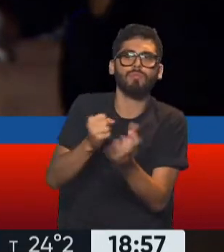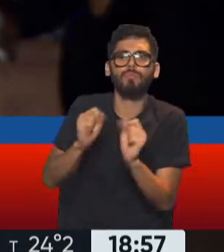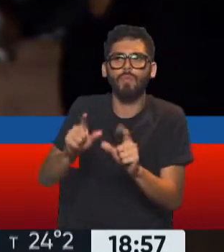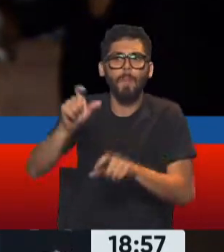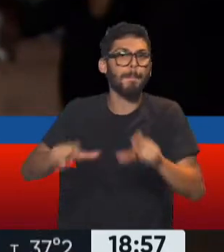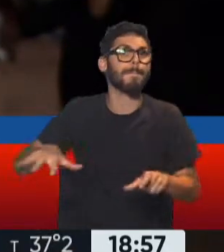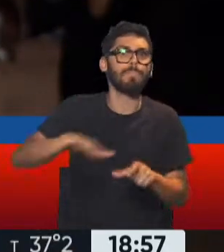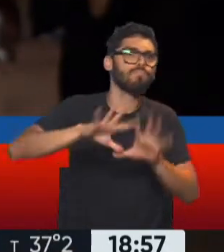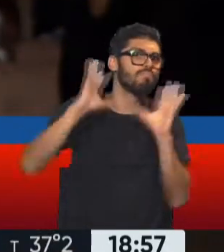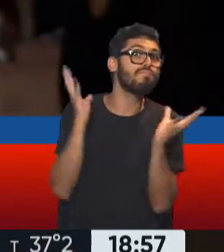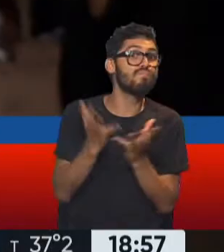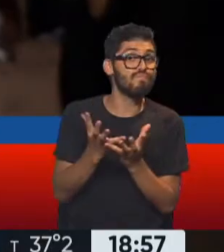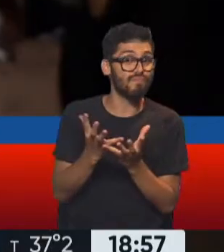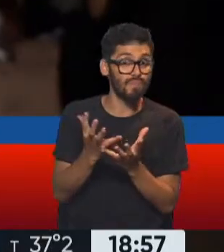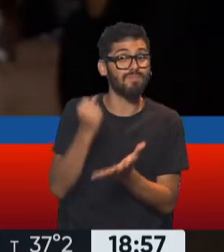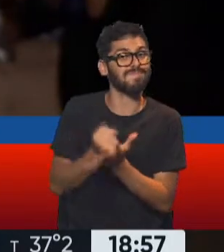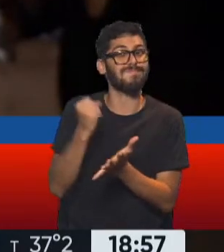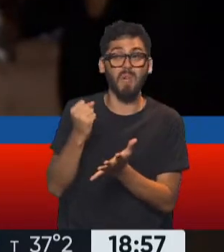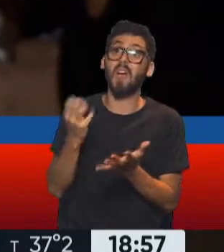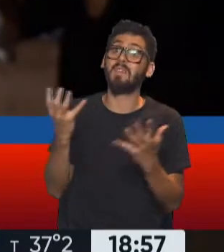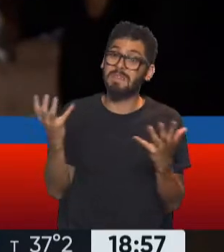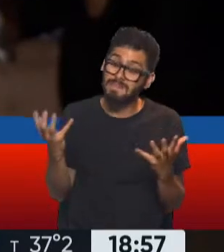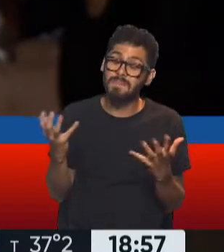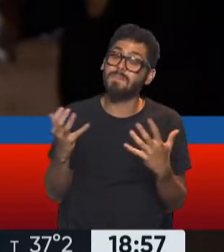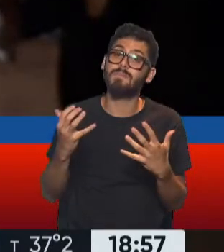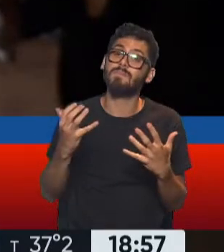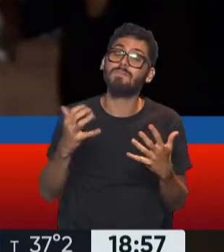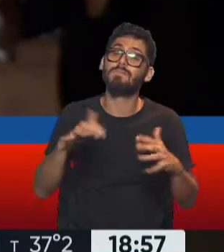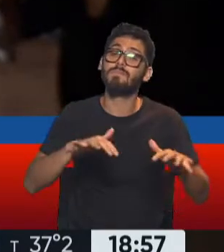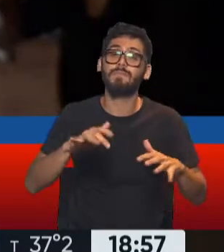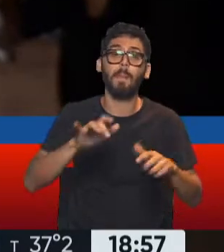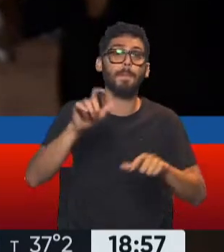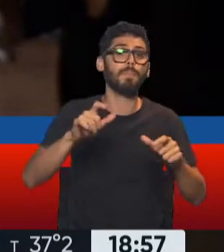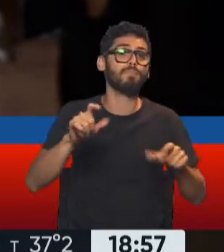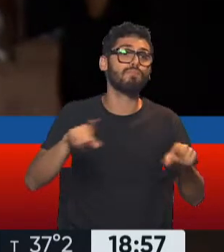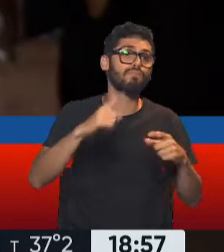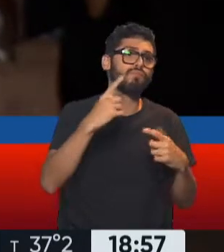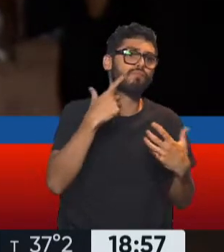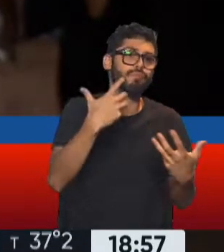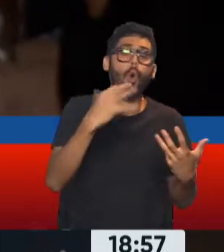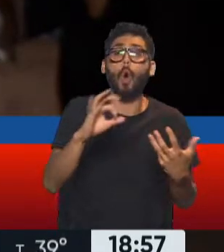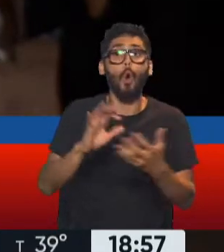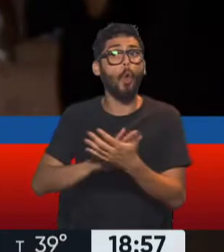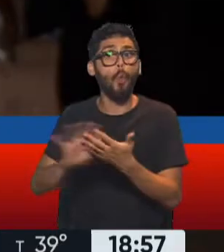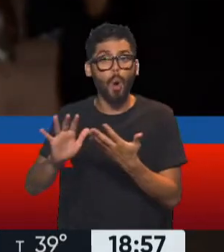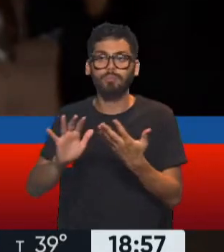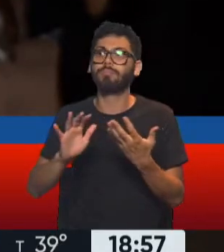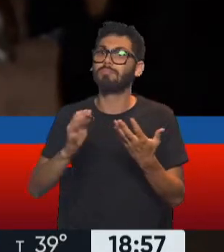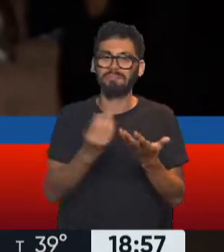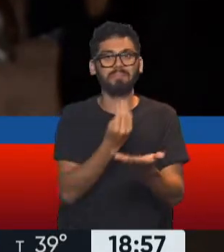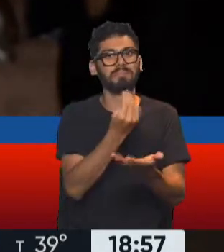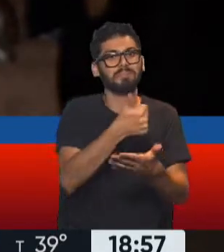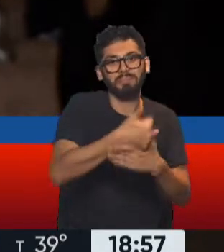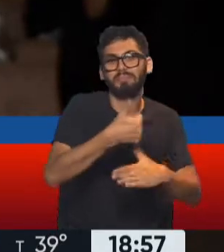de la humanidad. Y en este contexto, artistas consagrados o artistas emergentes se van dando cita con sus